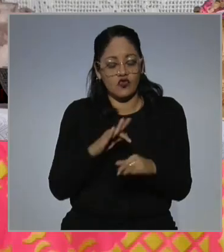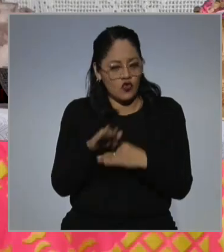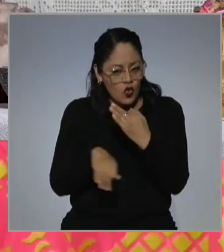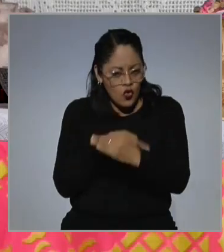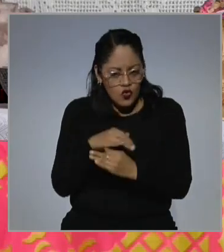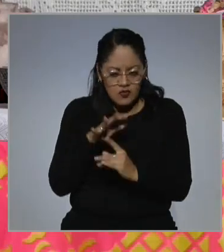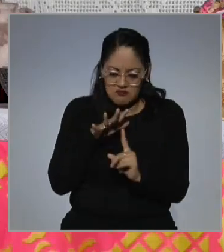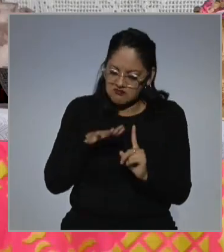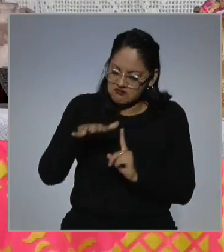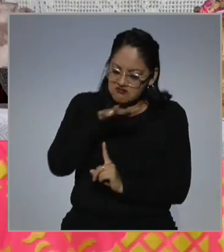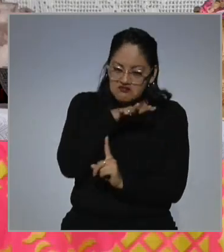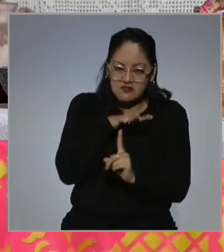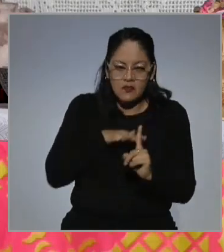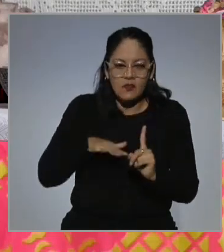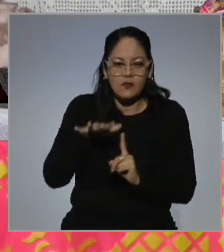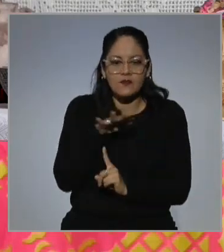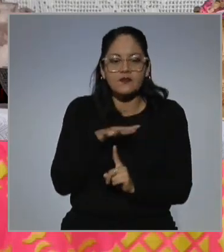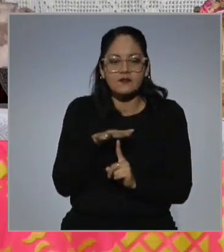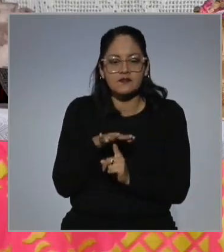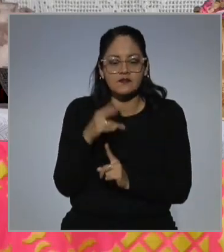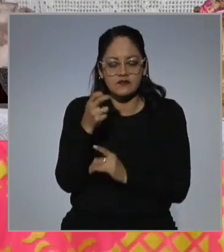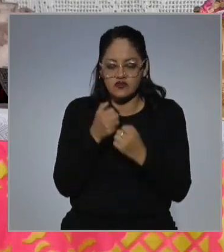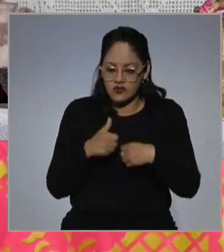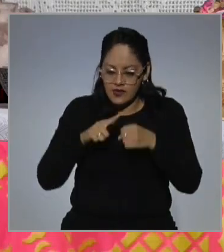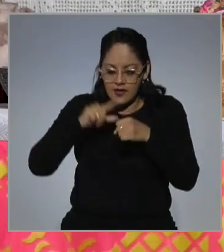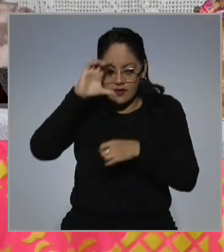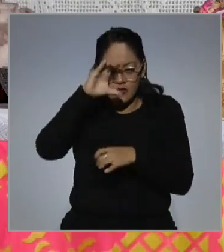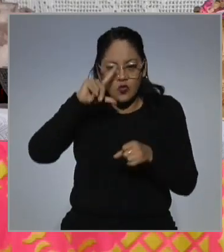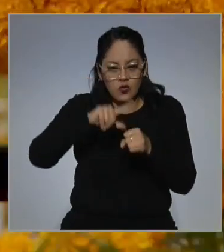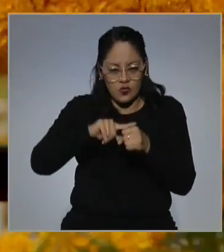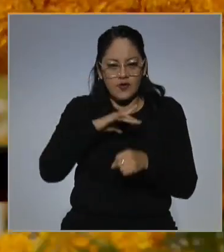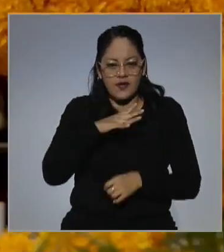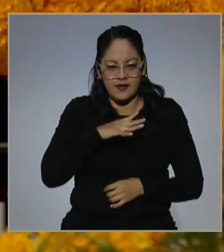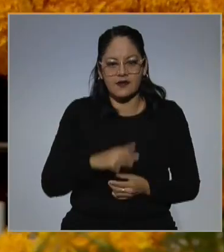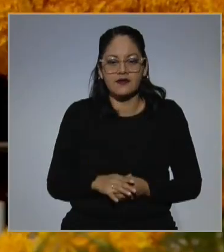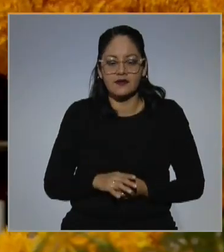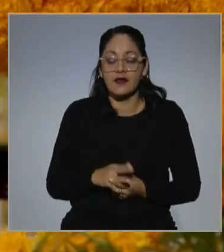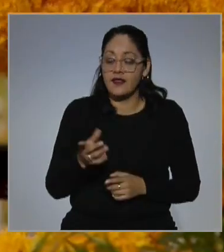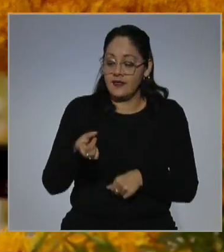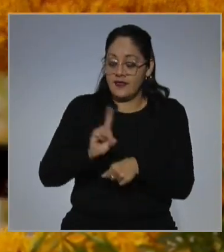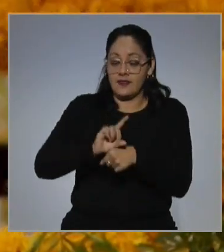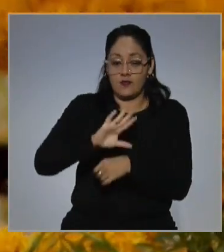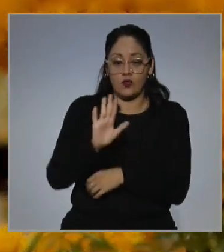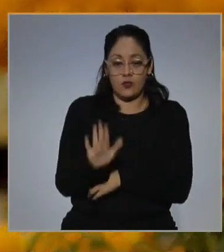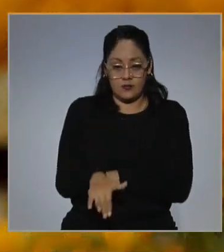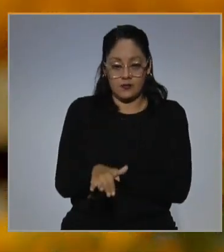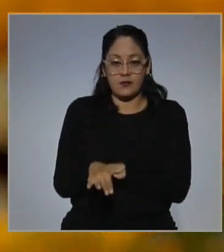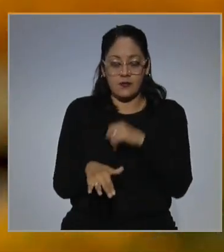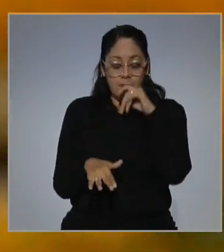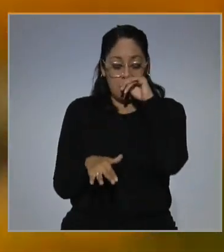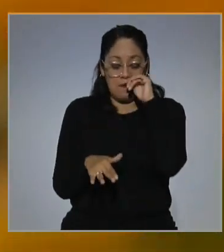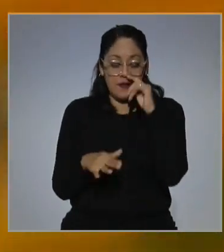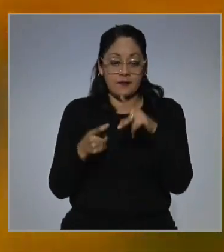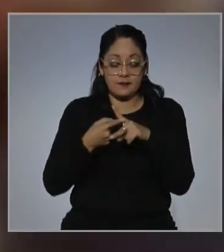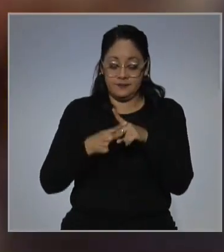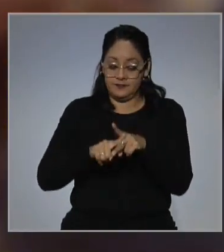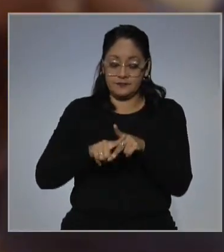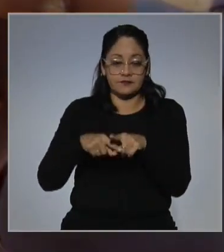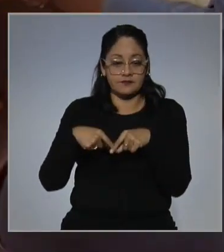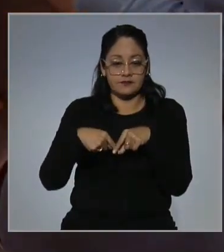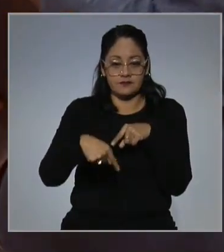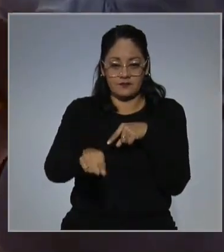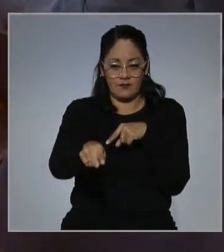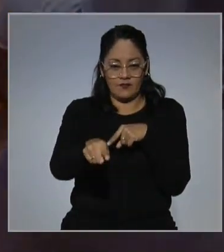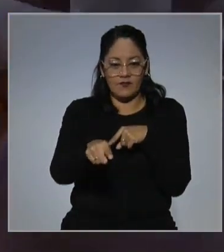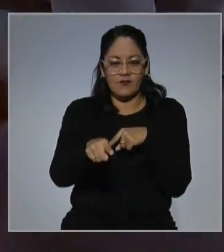el contexto social y cultural que tenemos. El Día de Muertos, a partir de